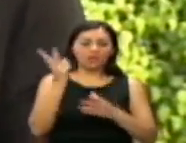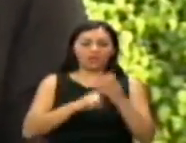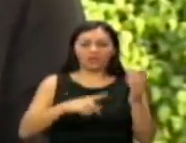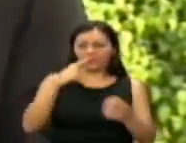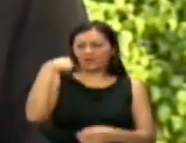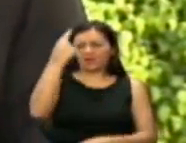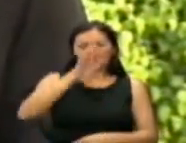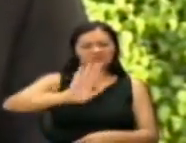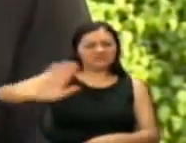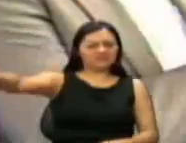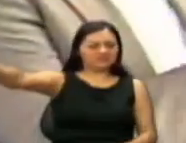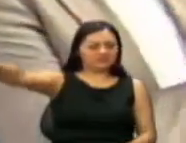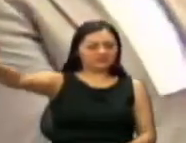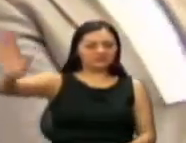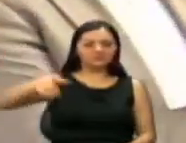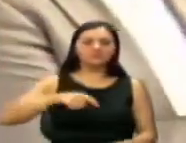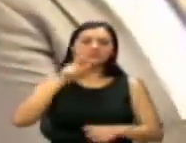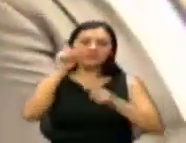dice muchísimo.